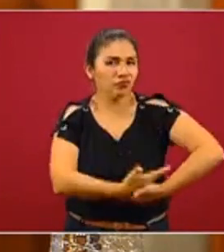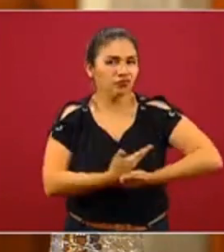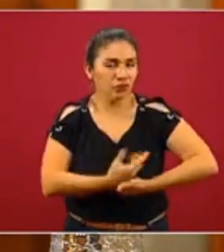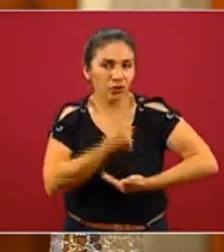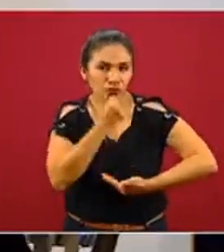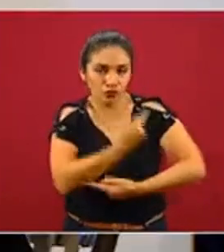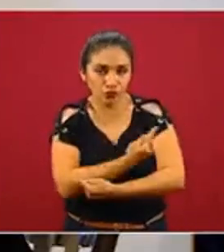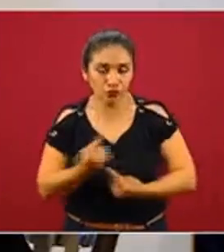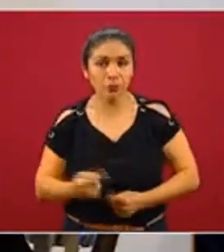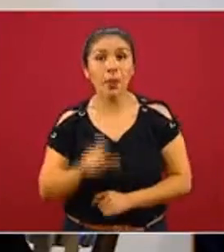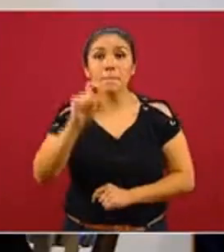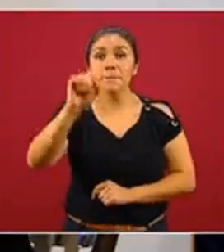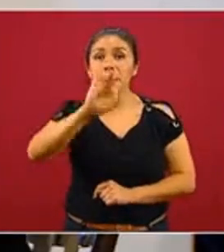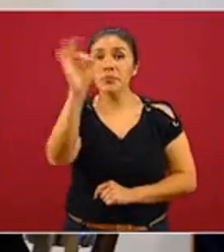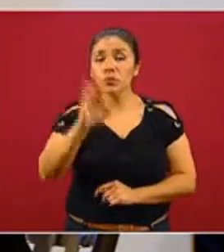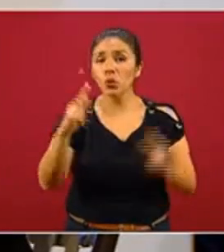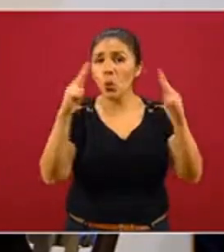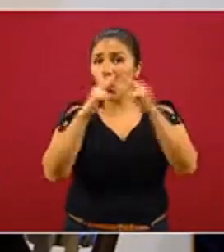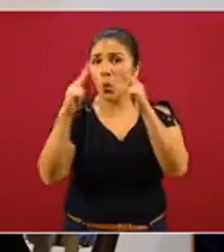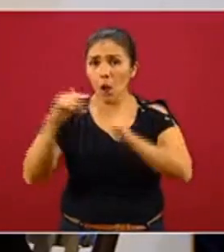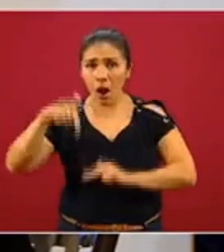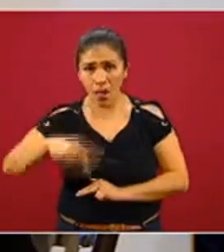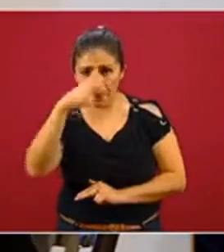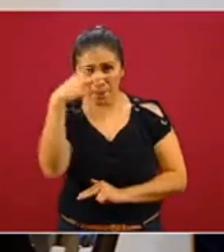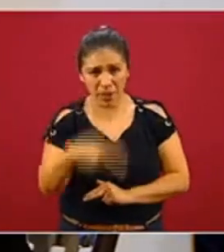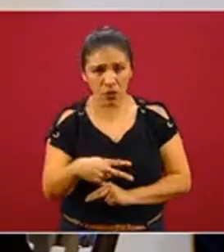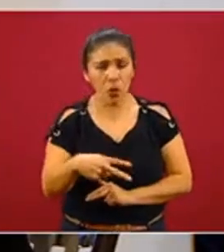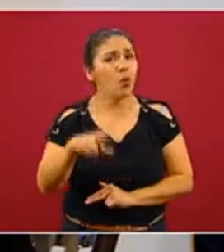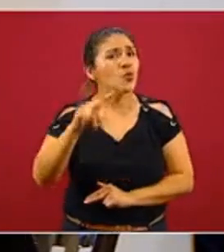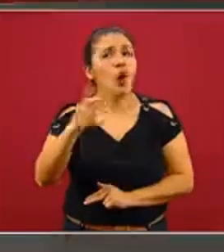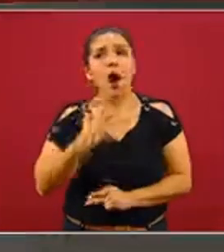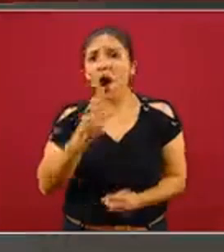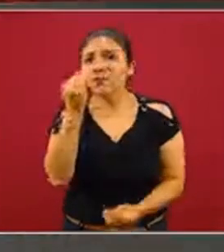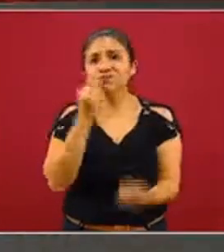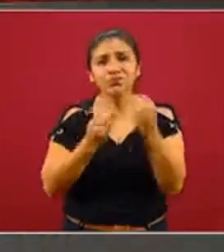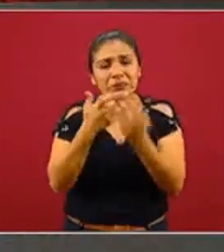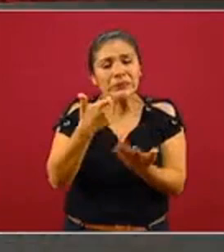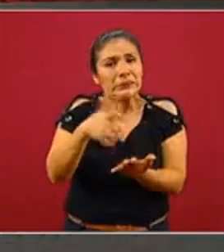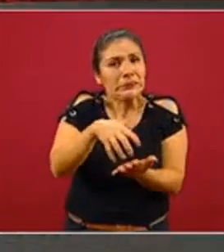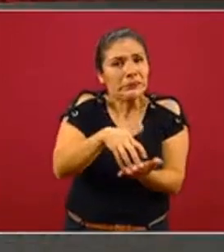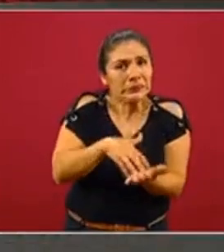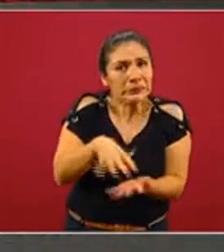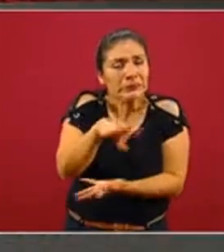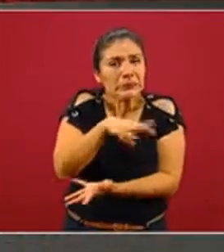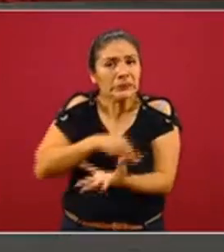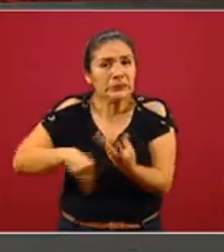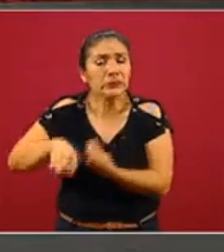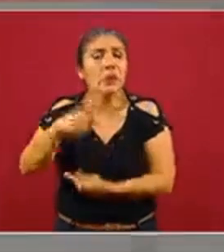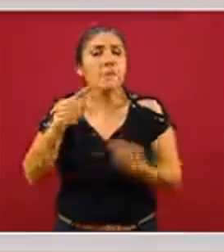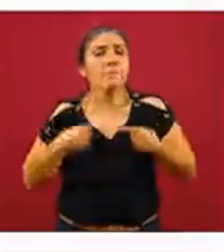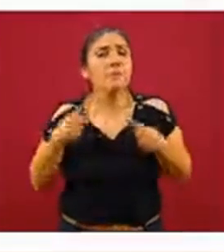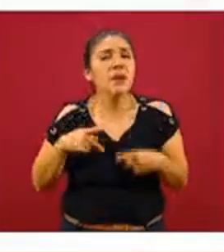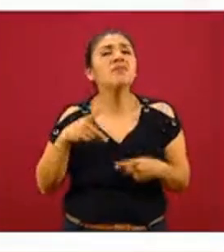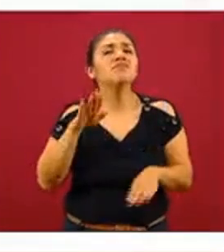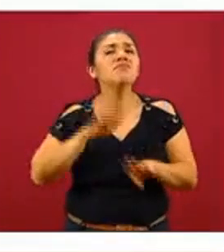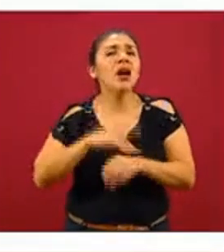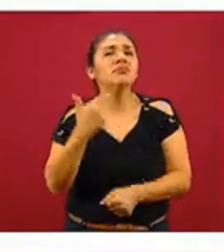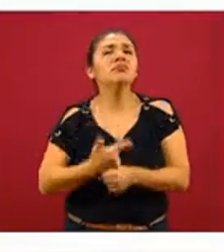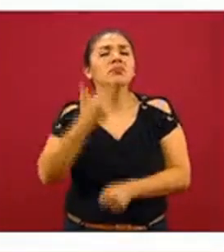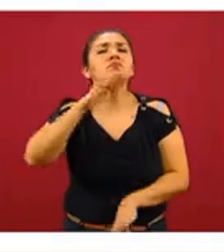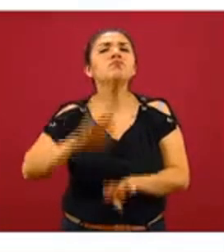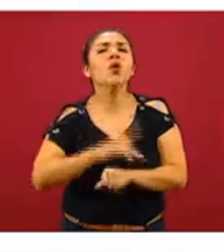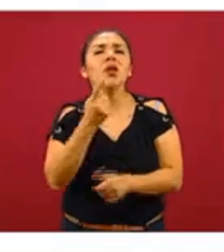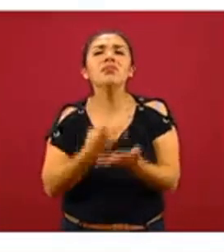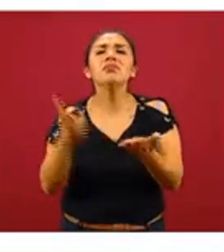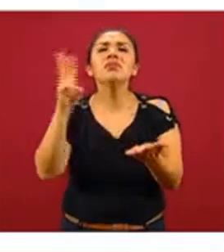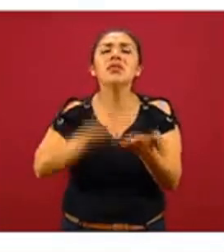20% de los hogares mexicanos padecen de carencia alimentaria y su población está afectada por la triple carga de